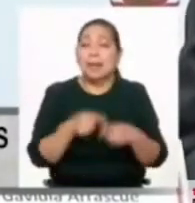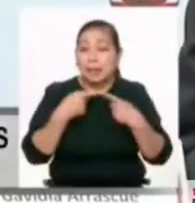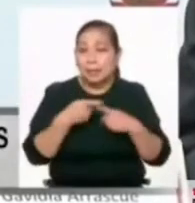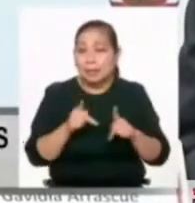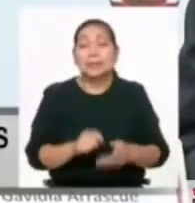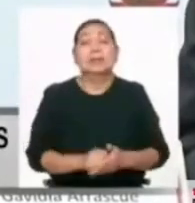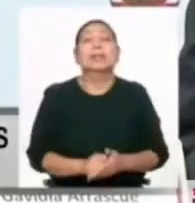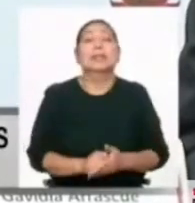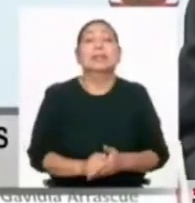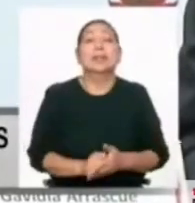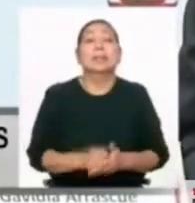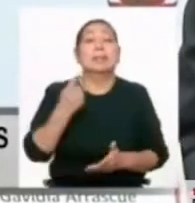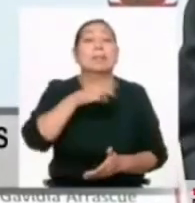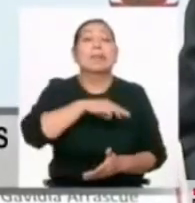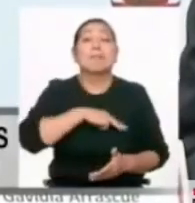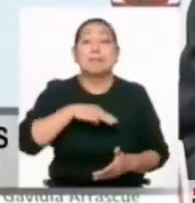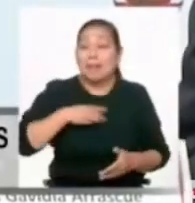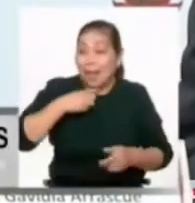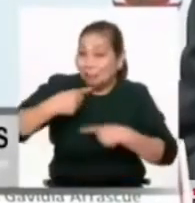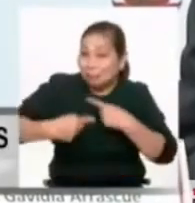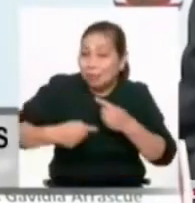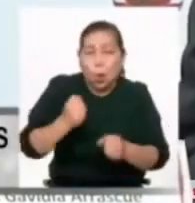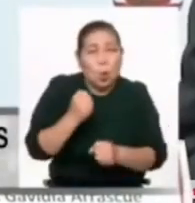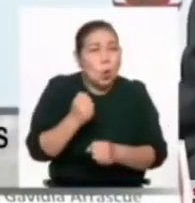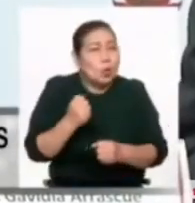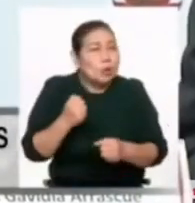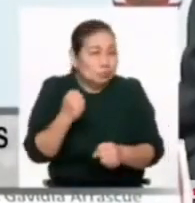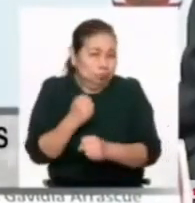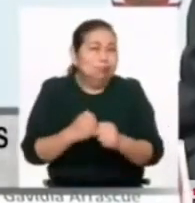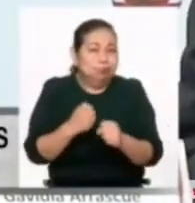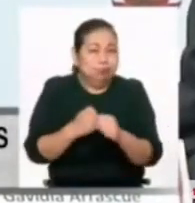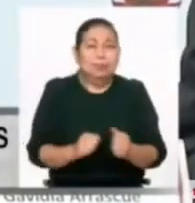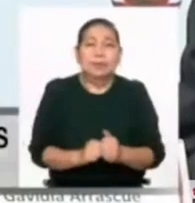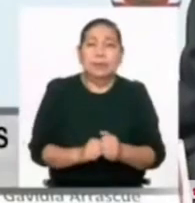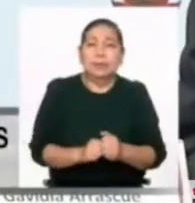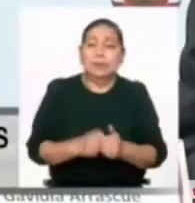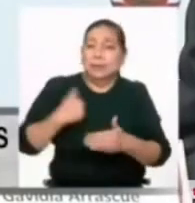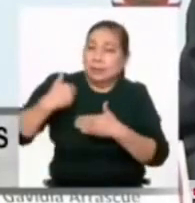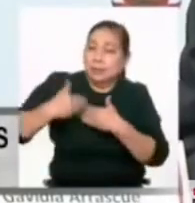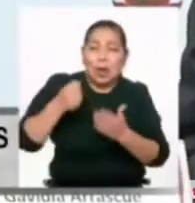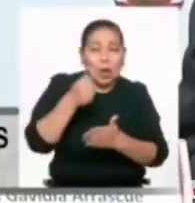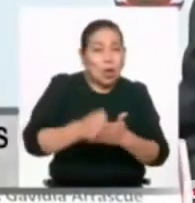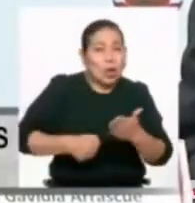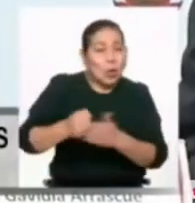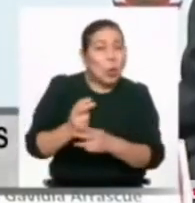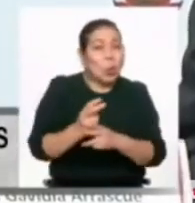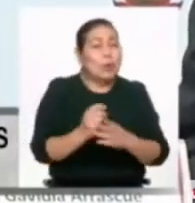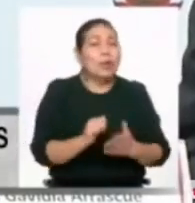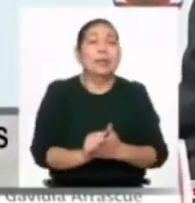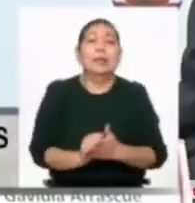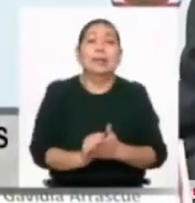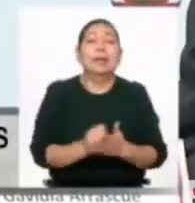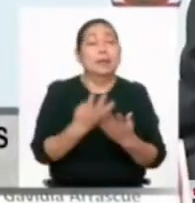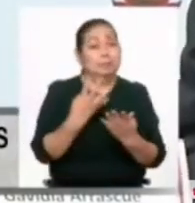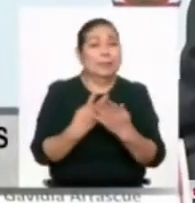manifestó el señor Premier, trabajar en la última cadena de la lucha contra la inseguridad, que son